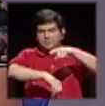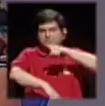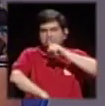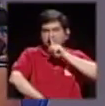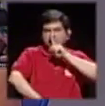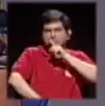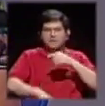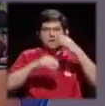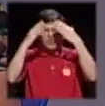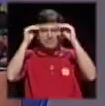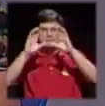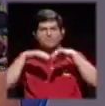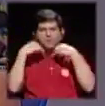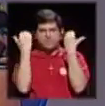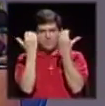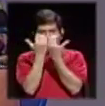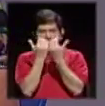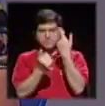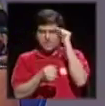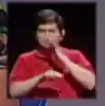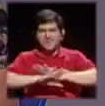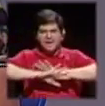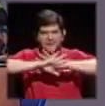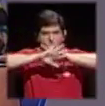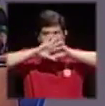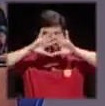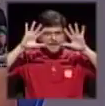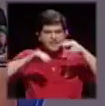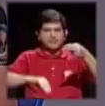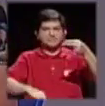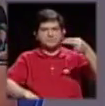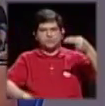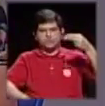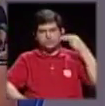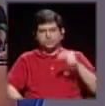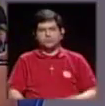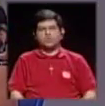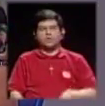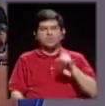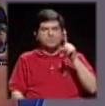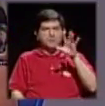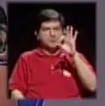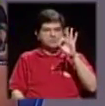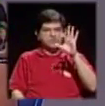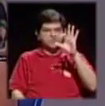el informe de la Comisión para el Esclarecimiento Histórico de